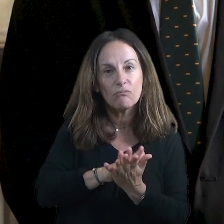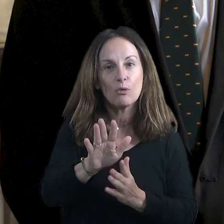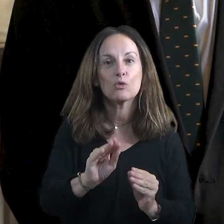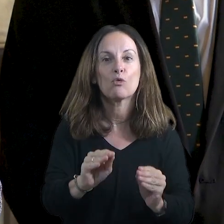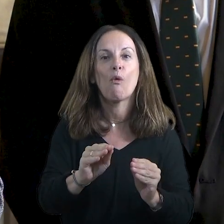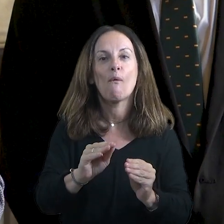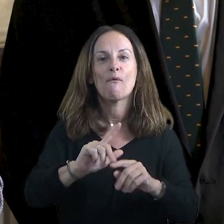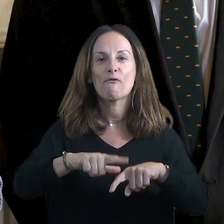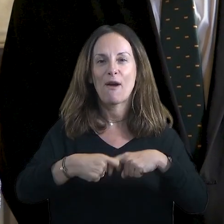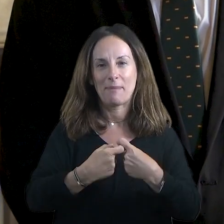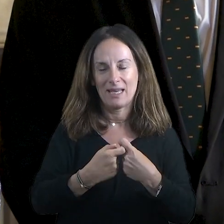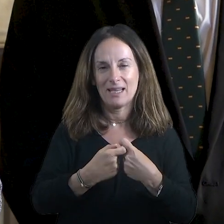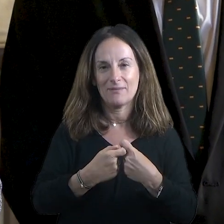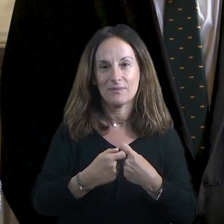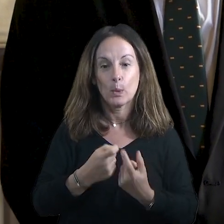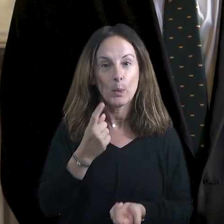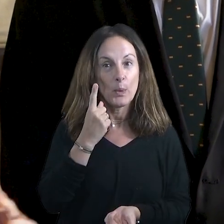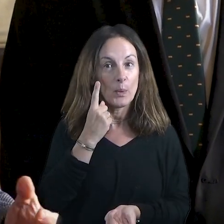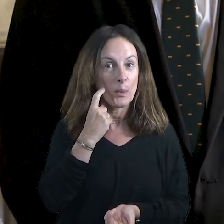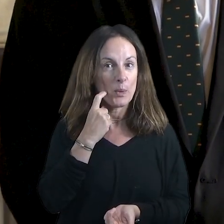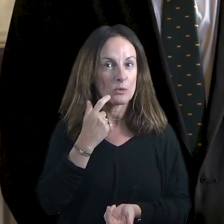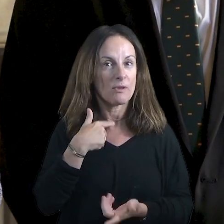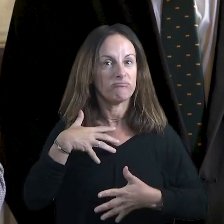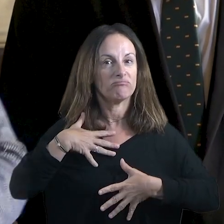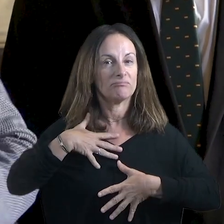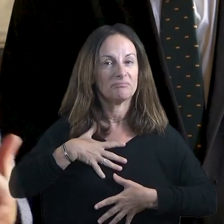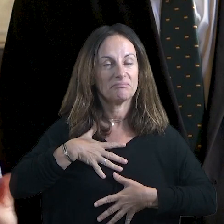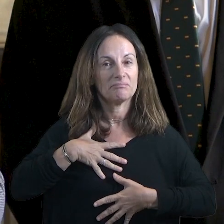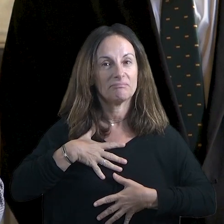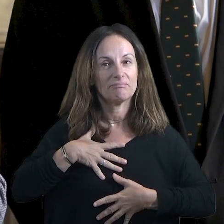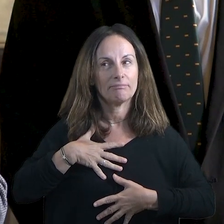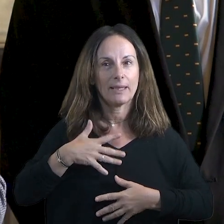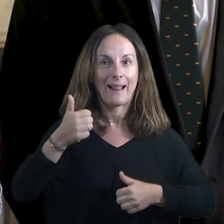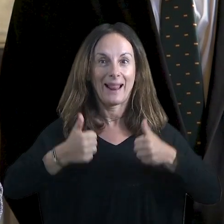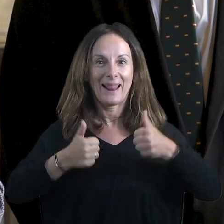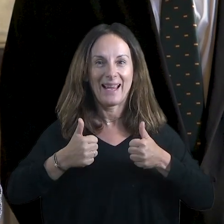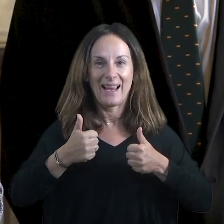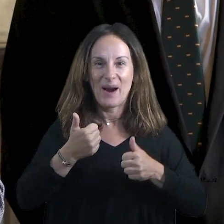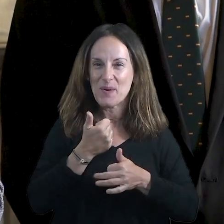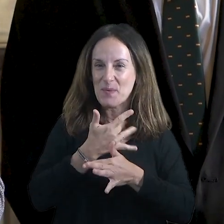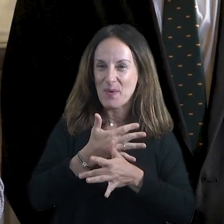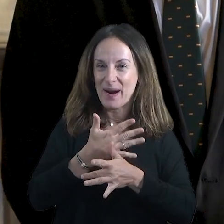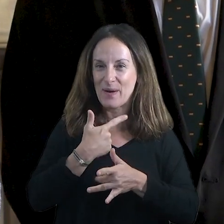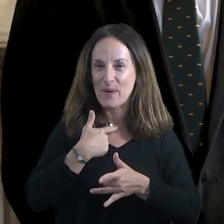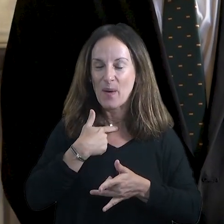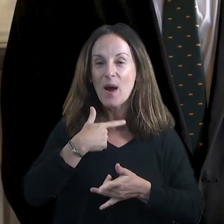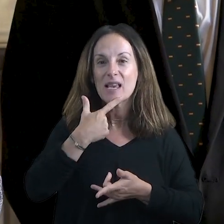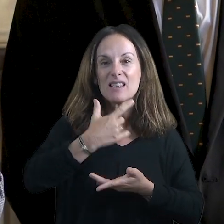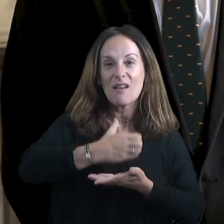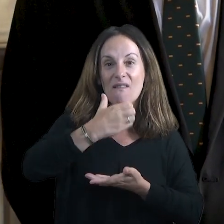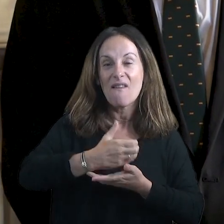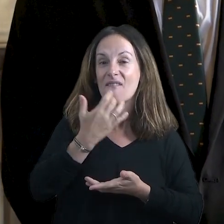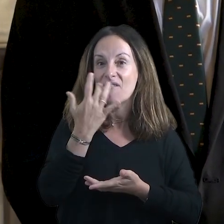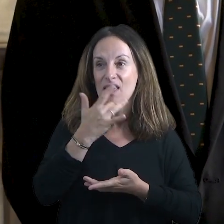Y ese hábito que se ha cogido a través de esta competición de llevar el vidrio a los contenedores que tiene cada